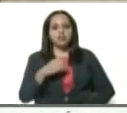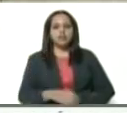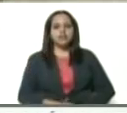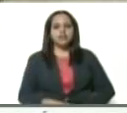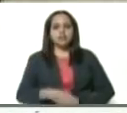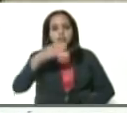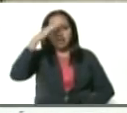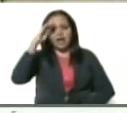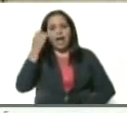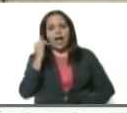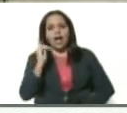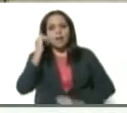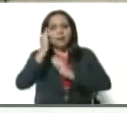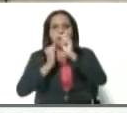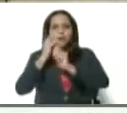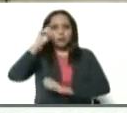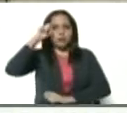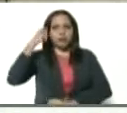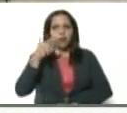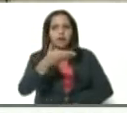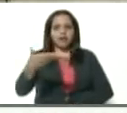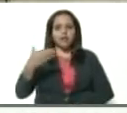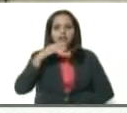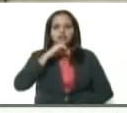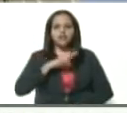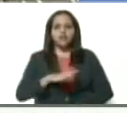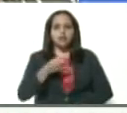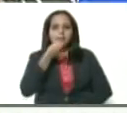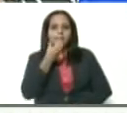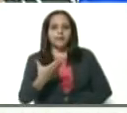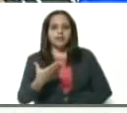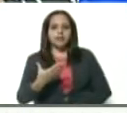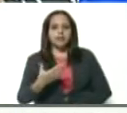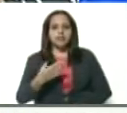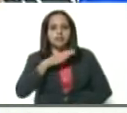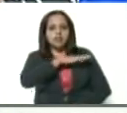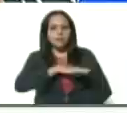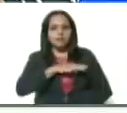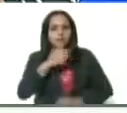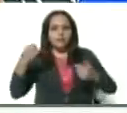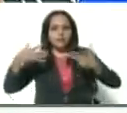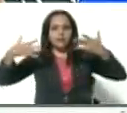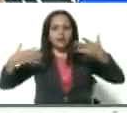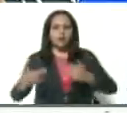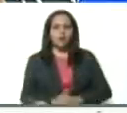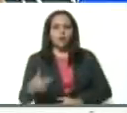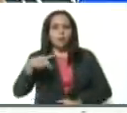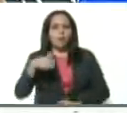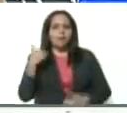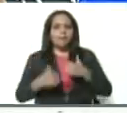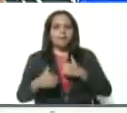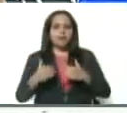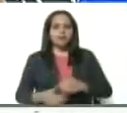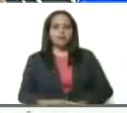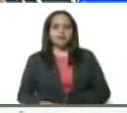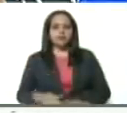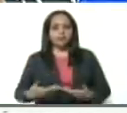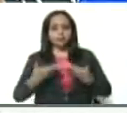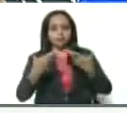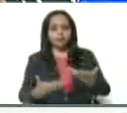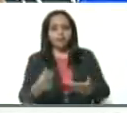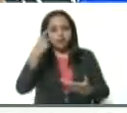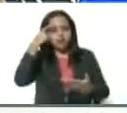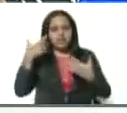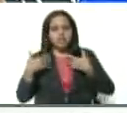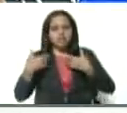para recordar esta historia hermosa de la misión Milagro. hoy miércoles dedicamos nuestra jornada de